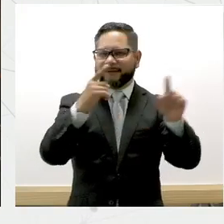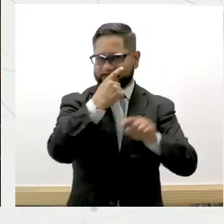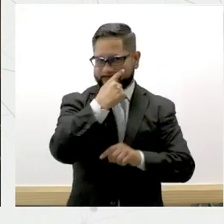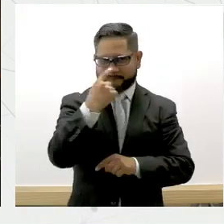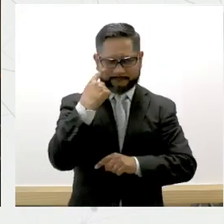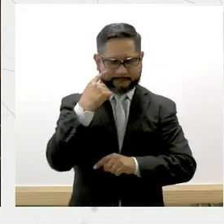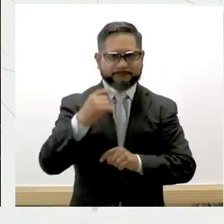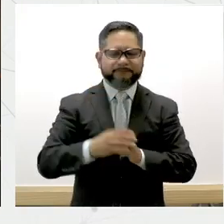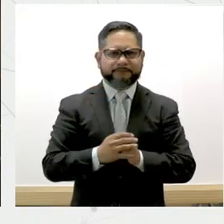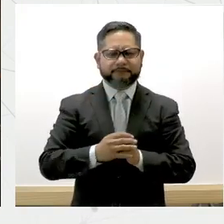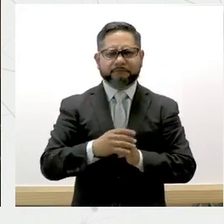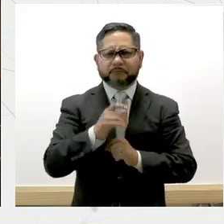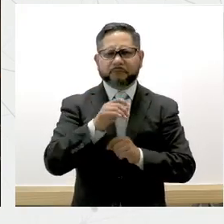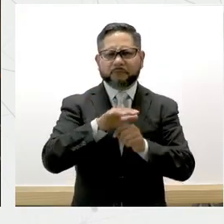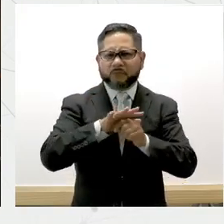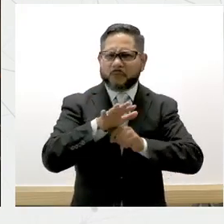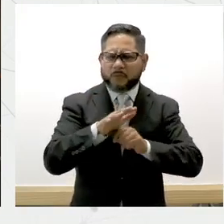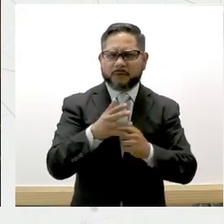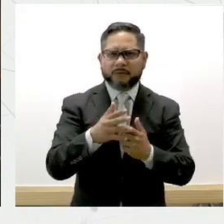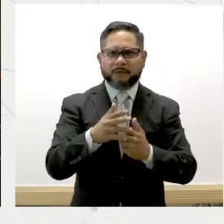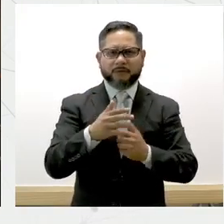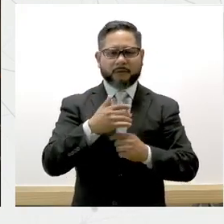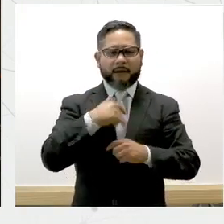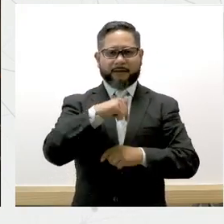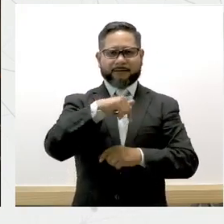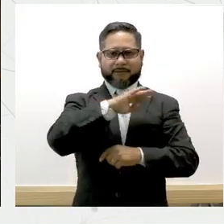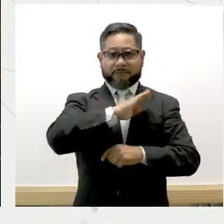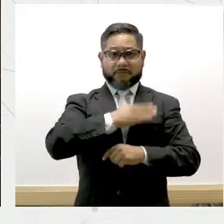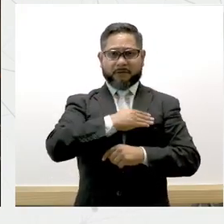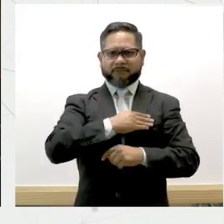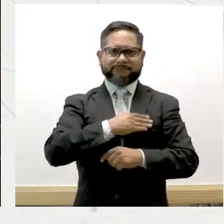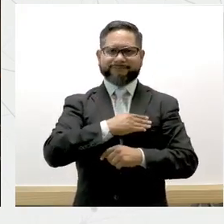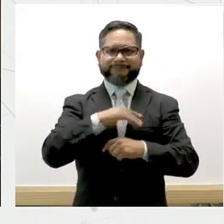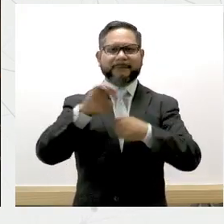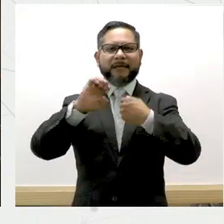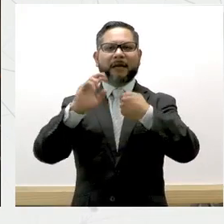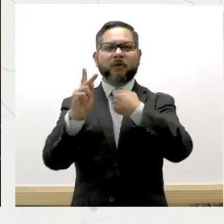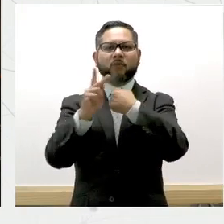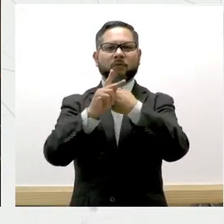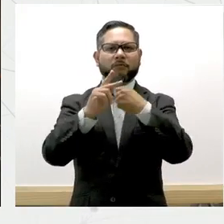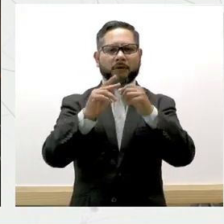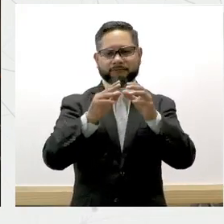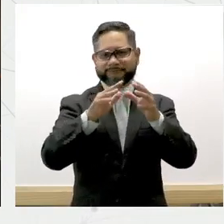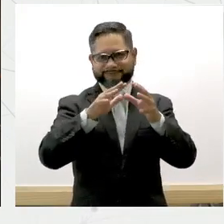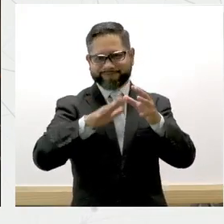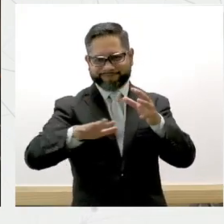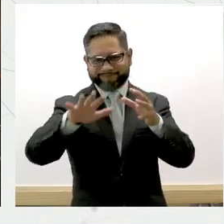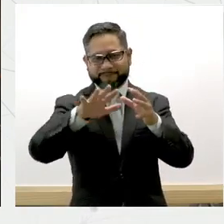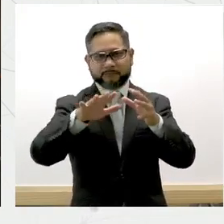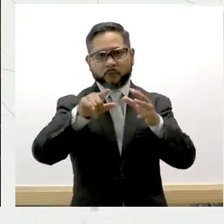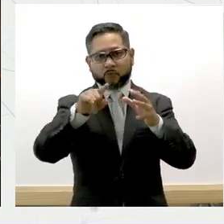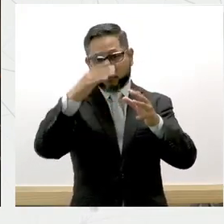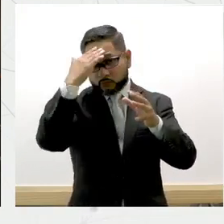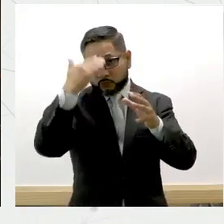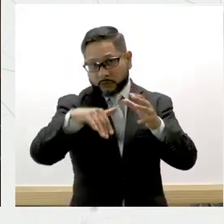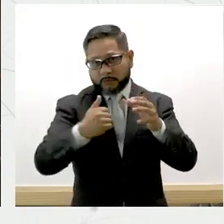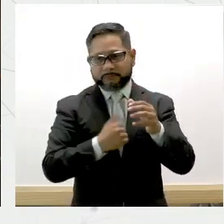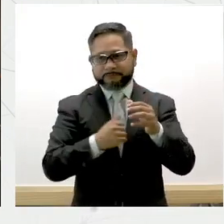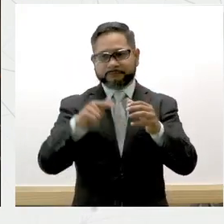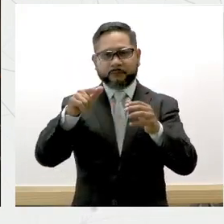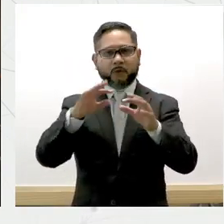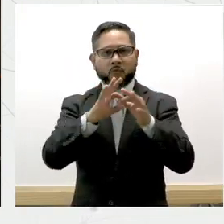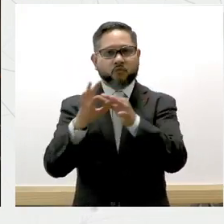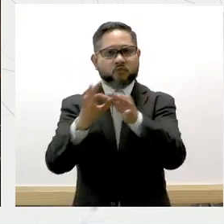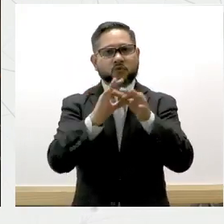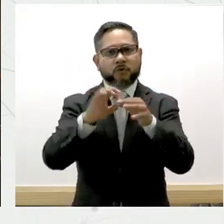es la mirada que tenemos desde no solo España, sino desde Europa. Como todos ustedes saben, España es un Estado miembro de la Unión Europea y